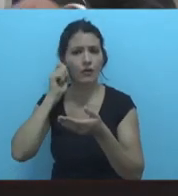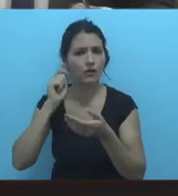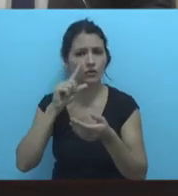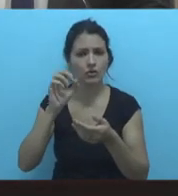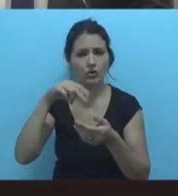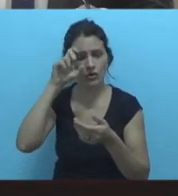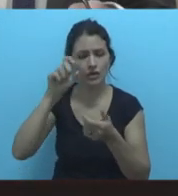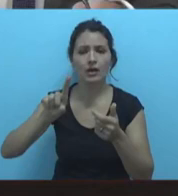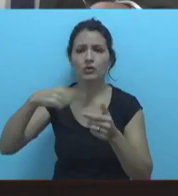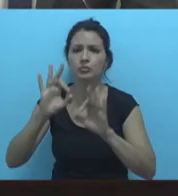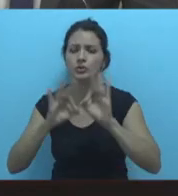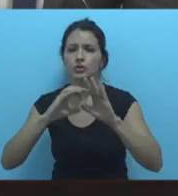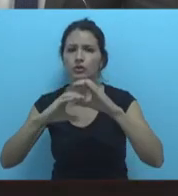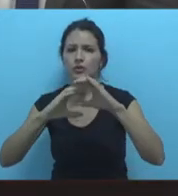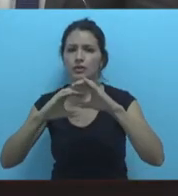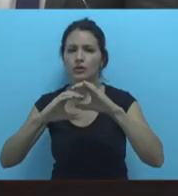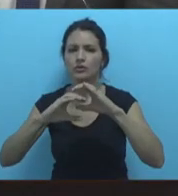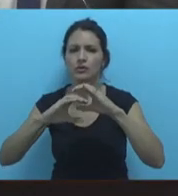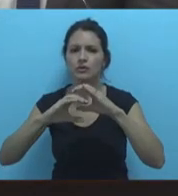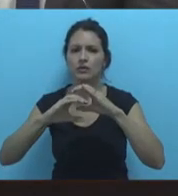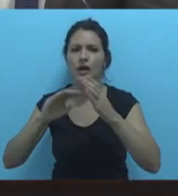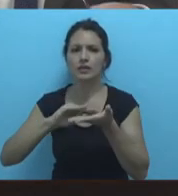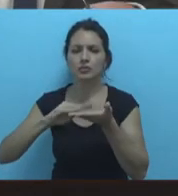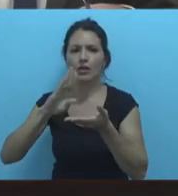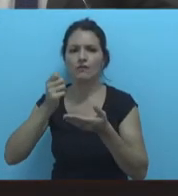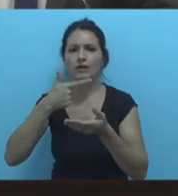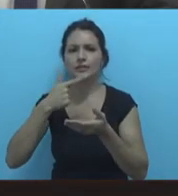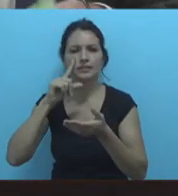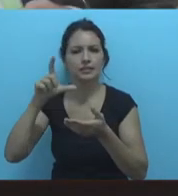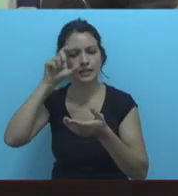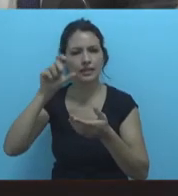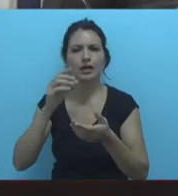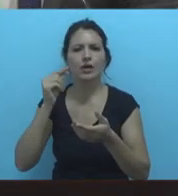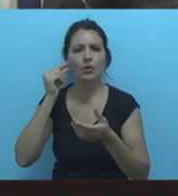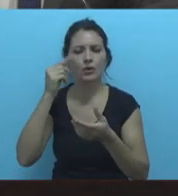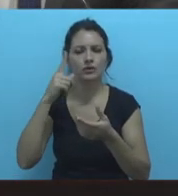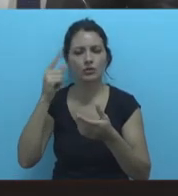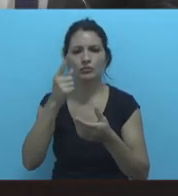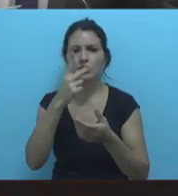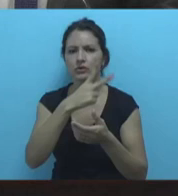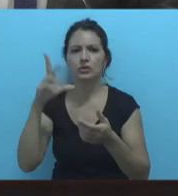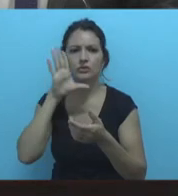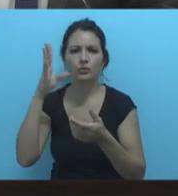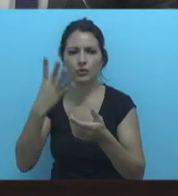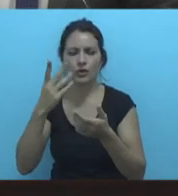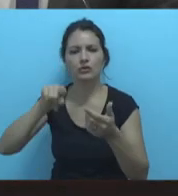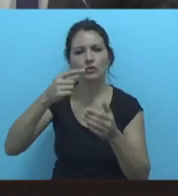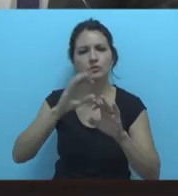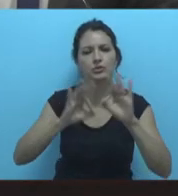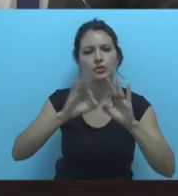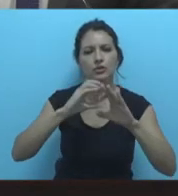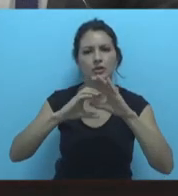Gione, proyecto de comunicación del diputado Basile, 42.254, proyecto